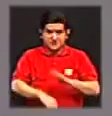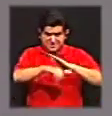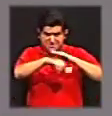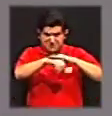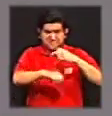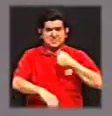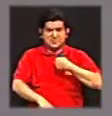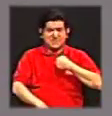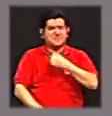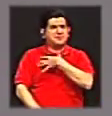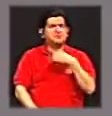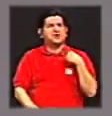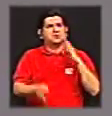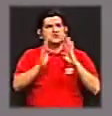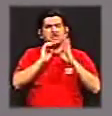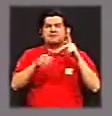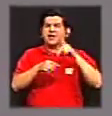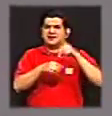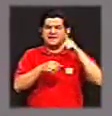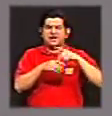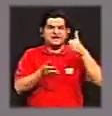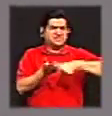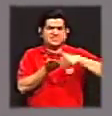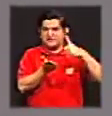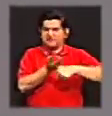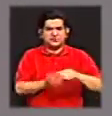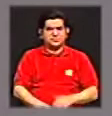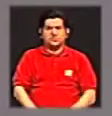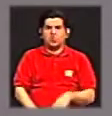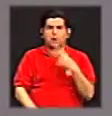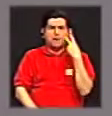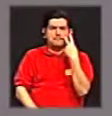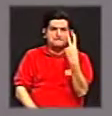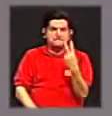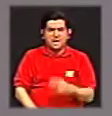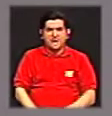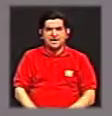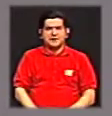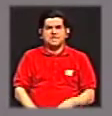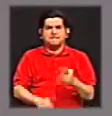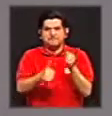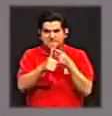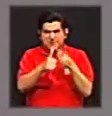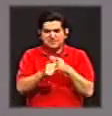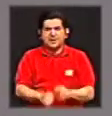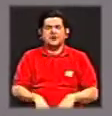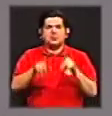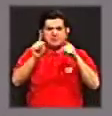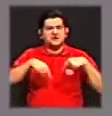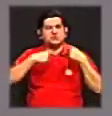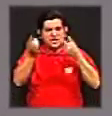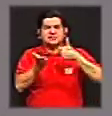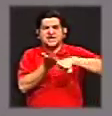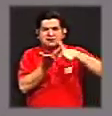gusta más hablar de participación electoral, es decir, ver en primer lugar quiénes iban a votar.